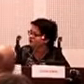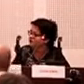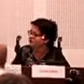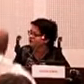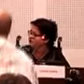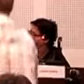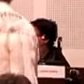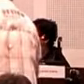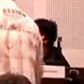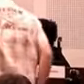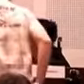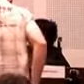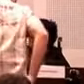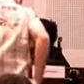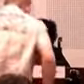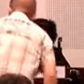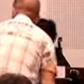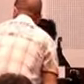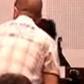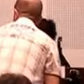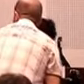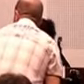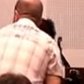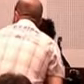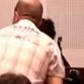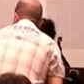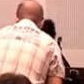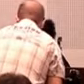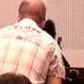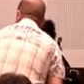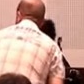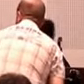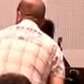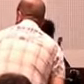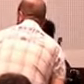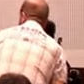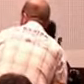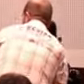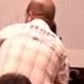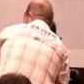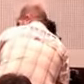Después de tu historia se ha quedado el micrófono. Se ha quedado. La deja el micrófono.